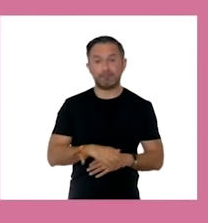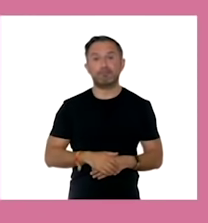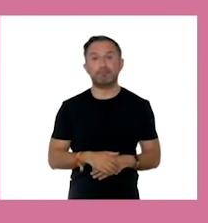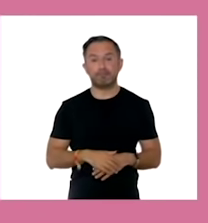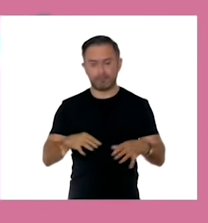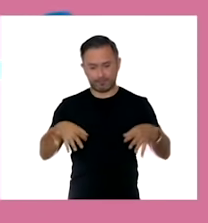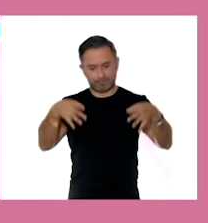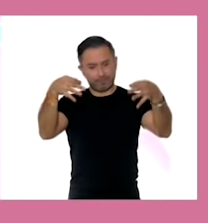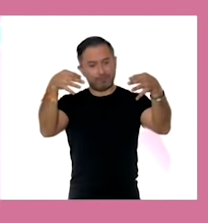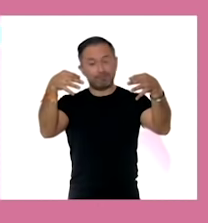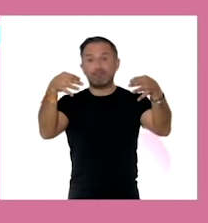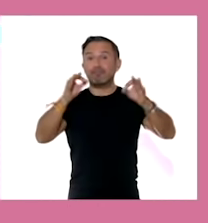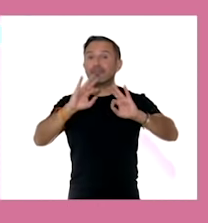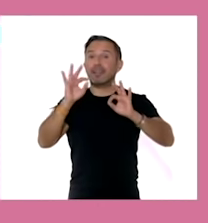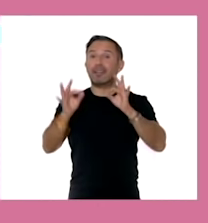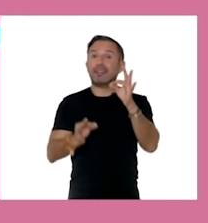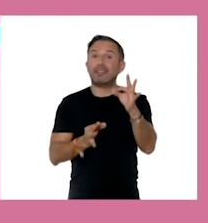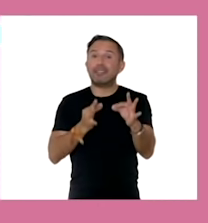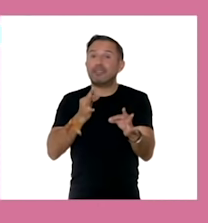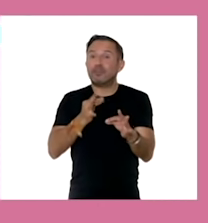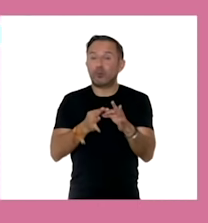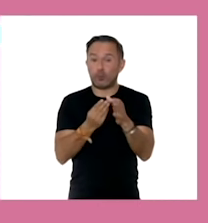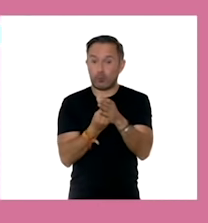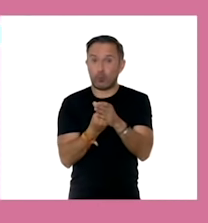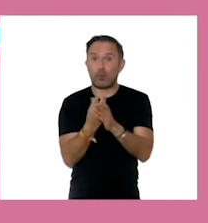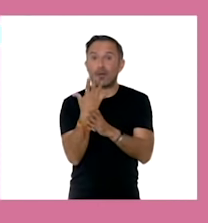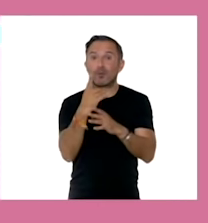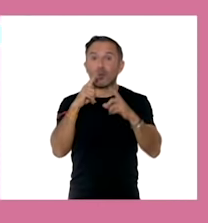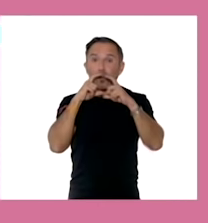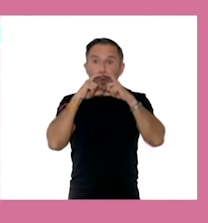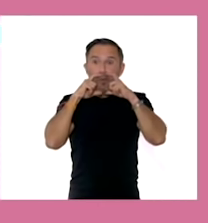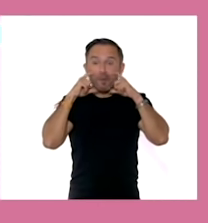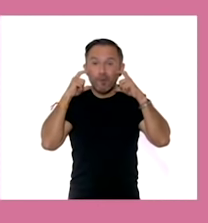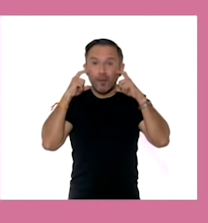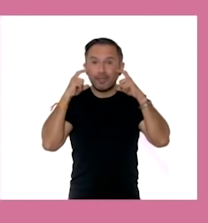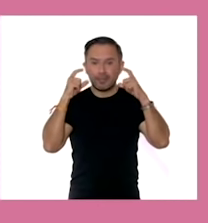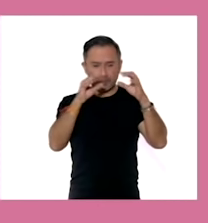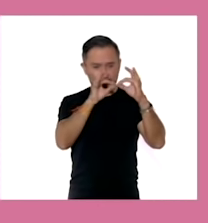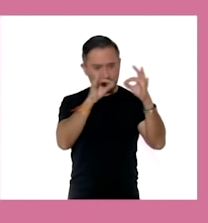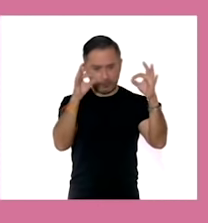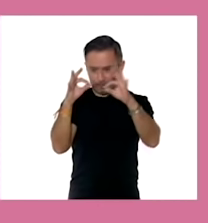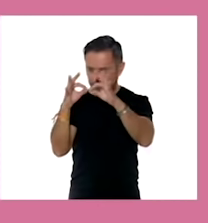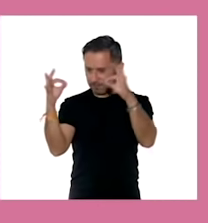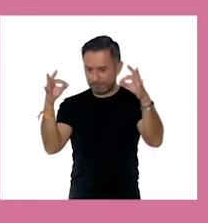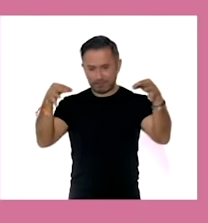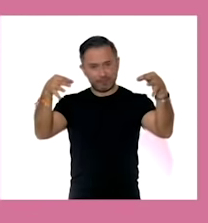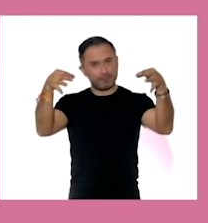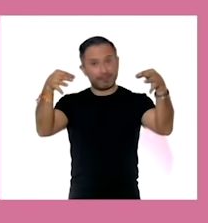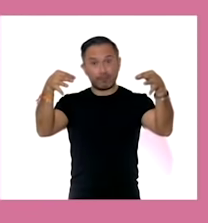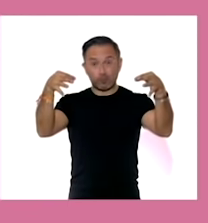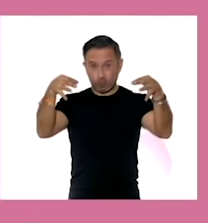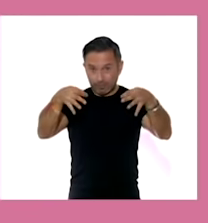¡Listo! Ya tienes un cubrebocas con dos pares de cuerdas. Para